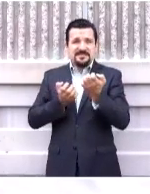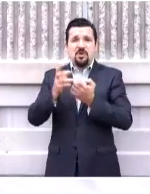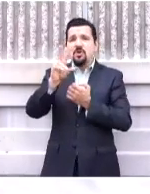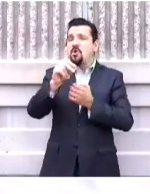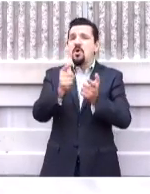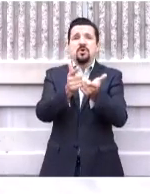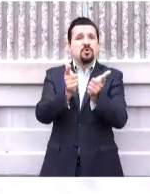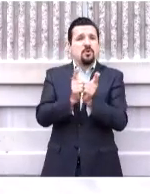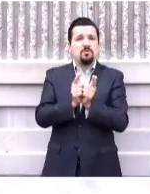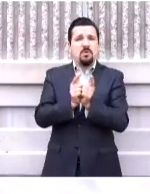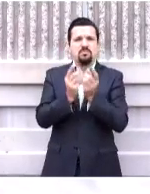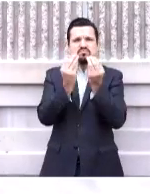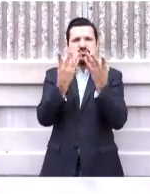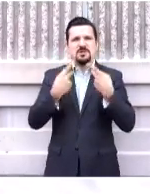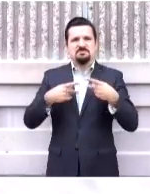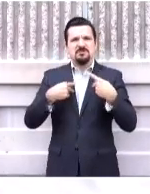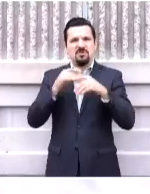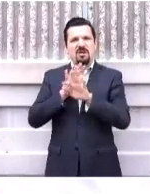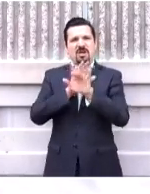grupos.